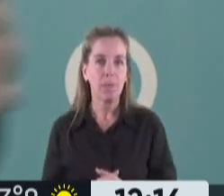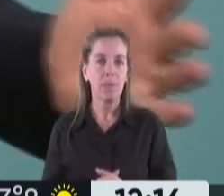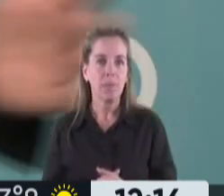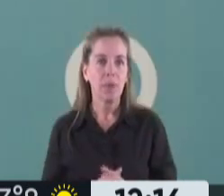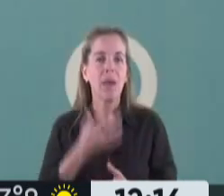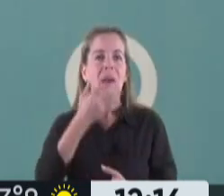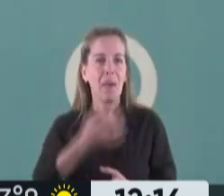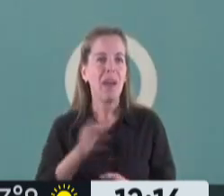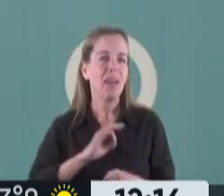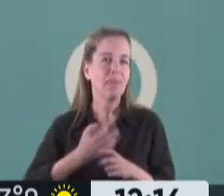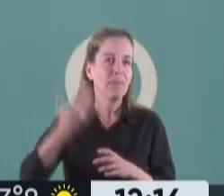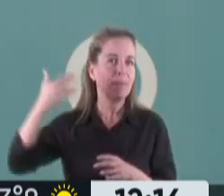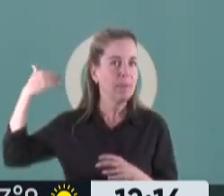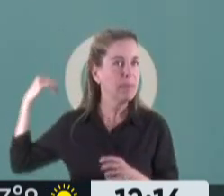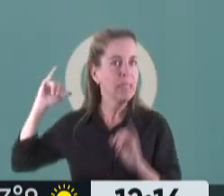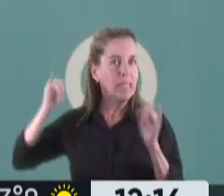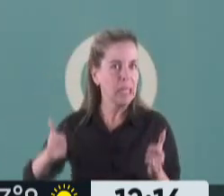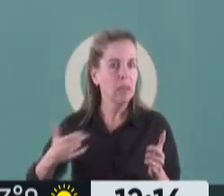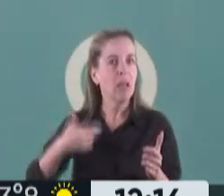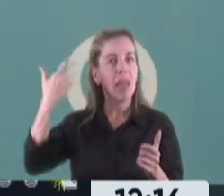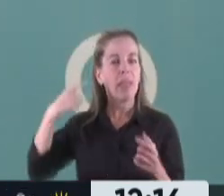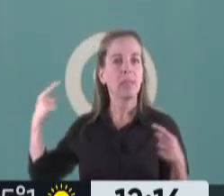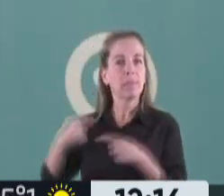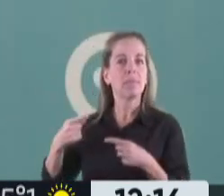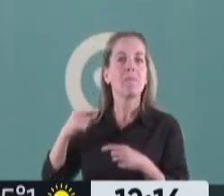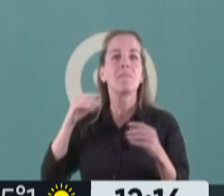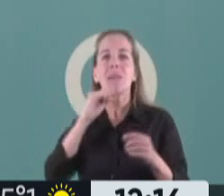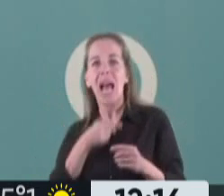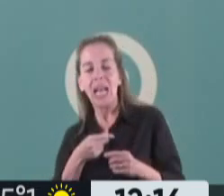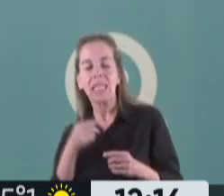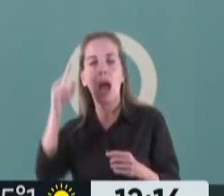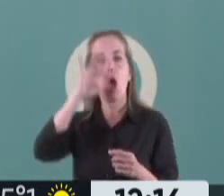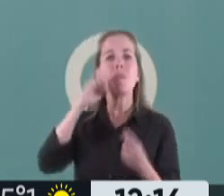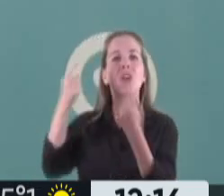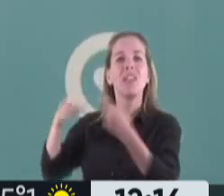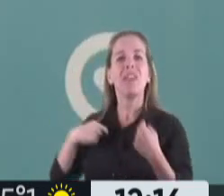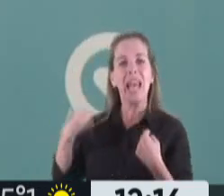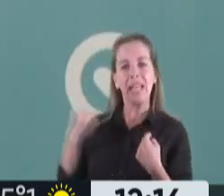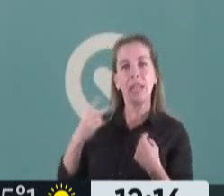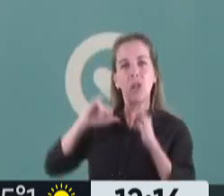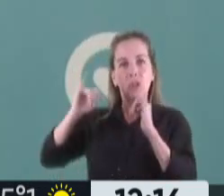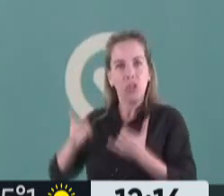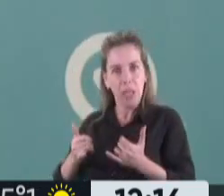Es cierto que en el pasado tuvimos diferencias con Sergio Massa. Una parte de esas diferencias yo entendí que habían quedado